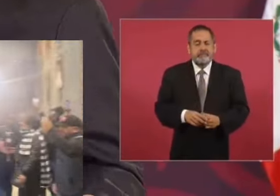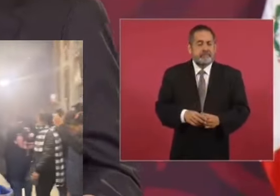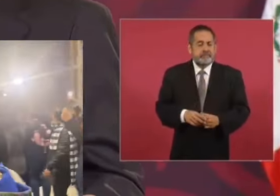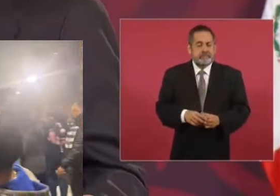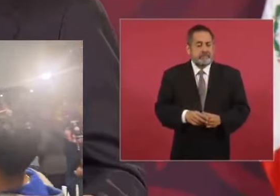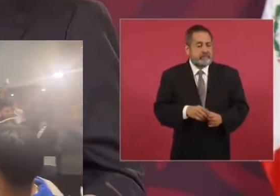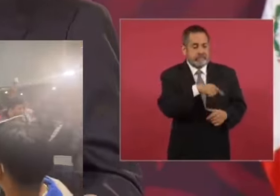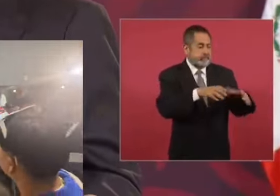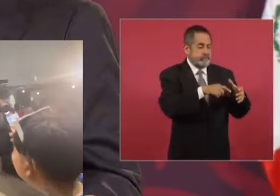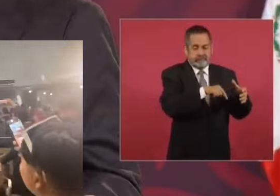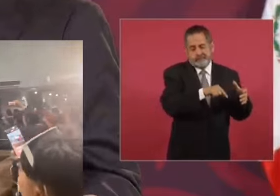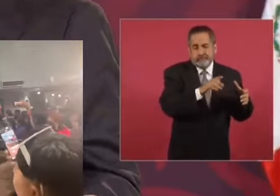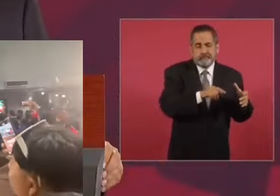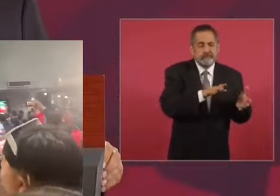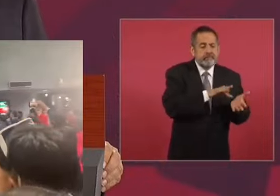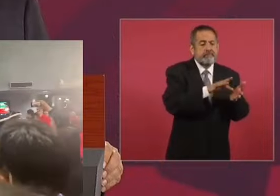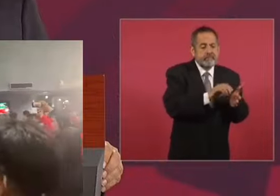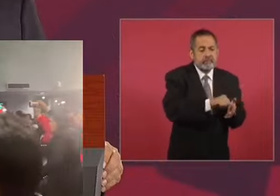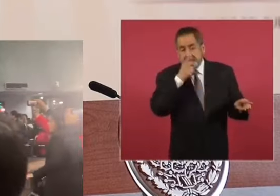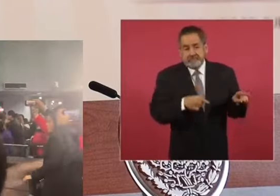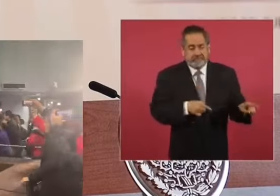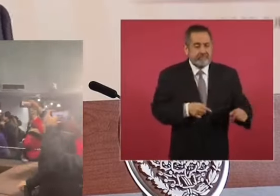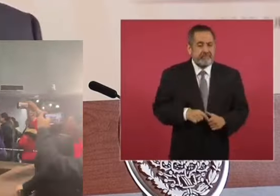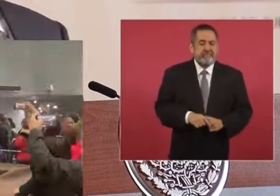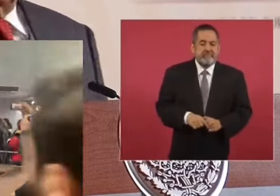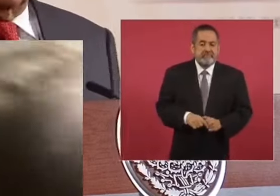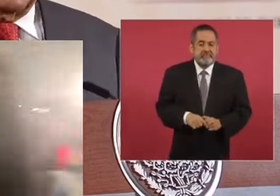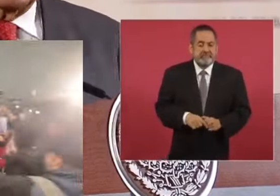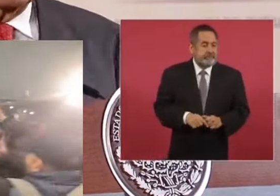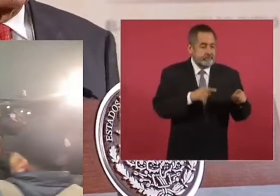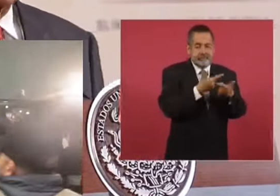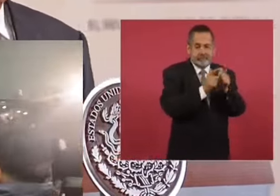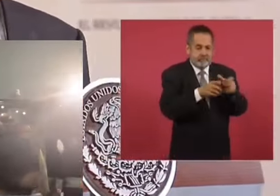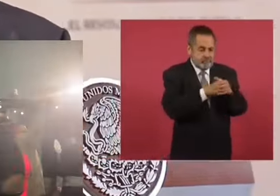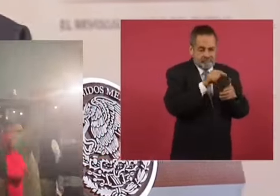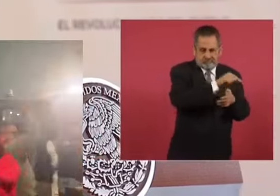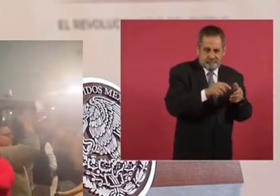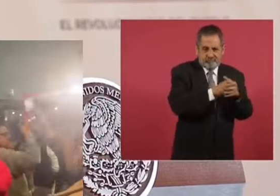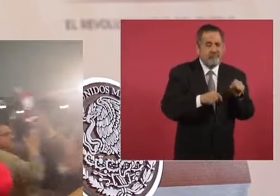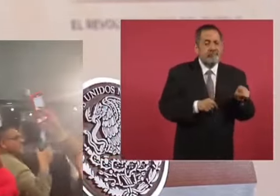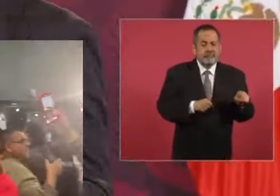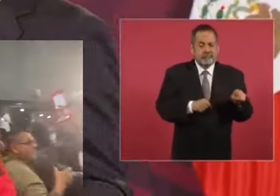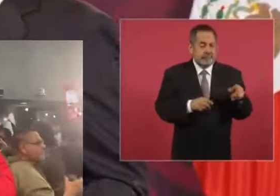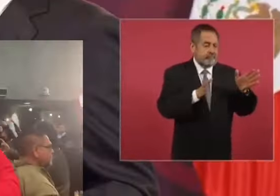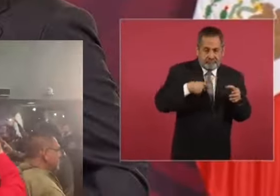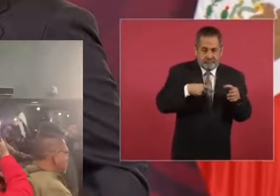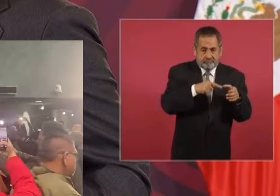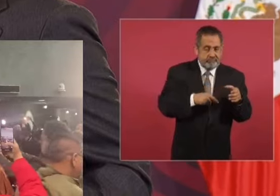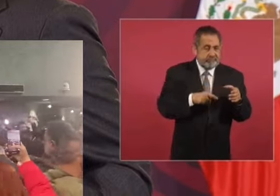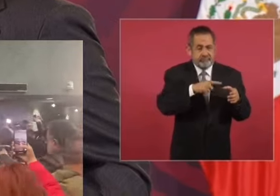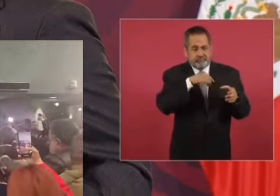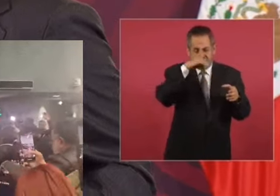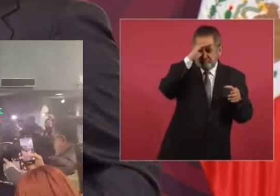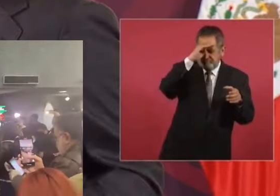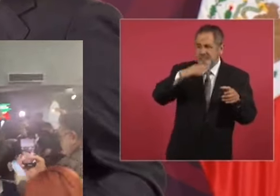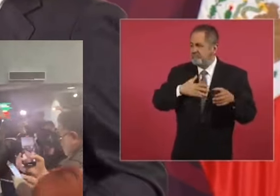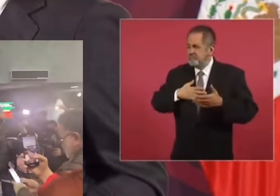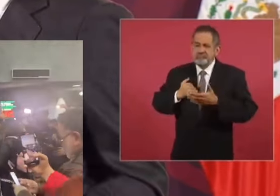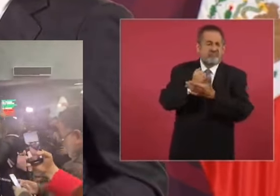que apoyan a otra candidata y un sector del conservadurismo se piensan